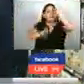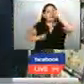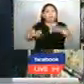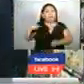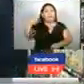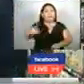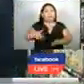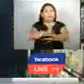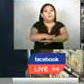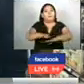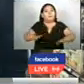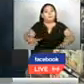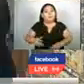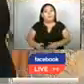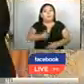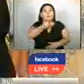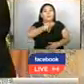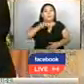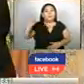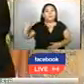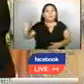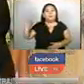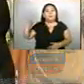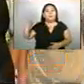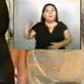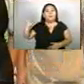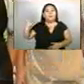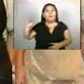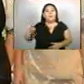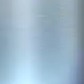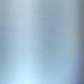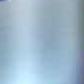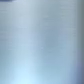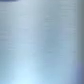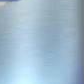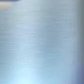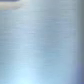y fin de año. Aldair Tadeo, Noticiero Hechos.